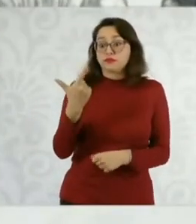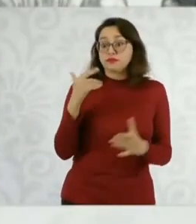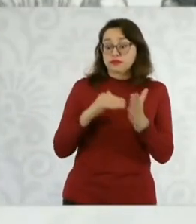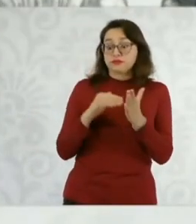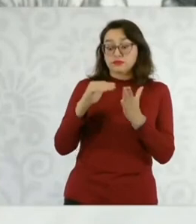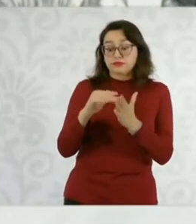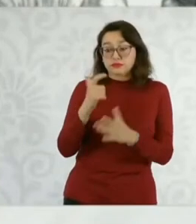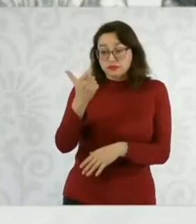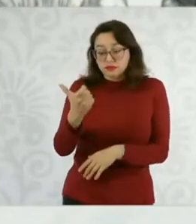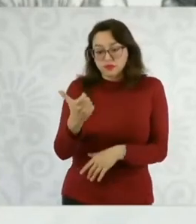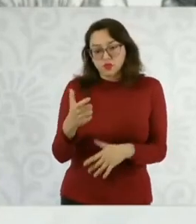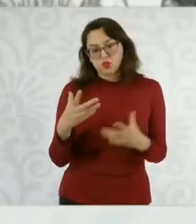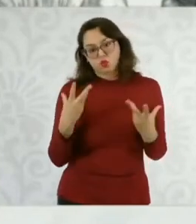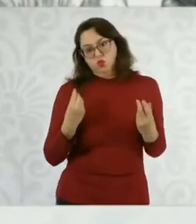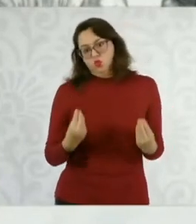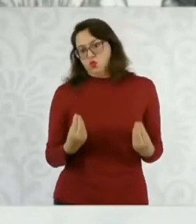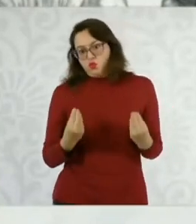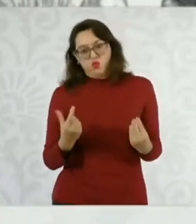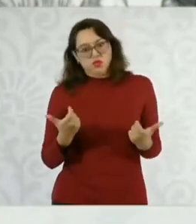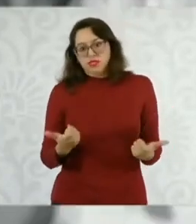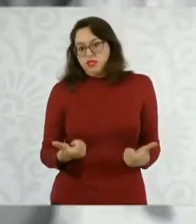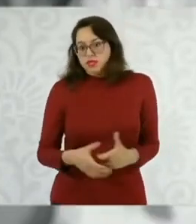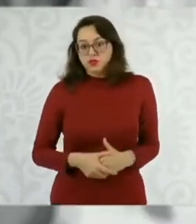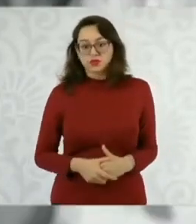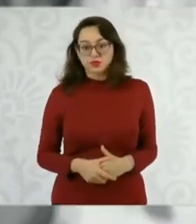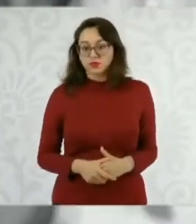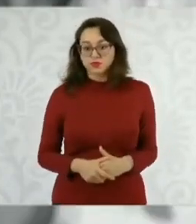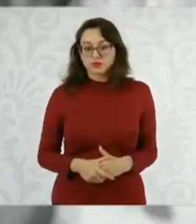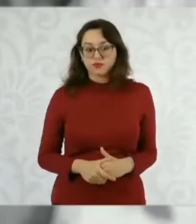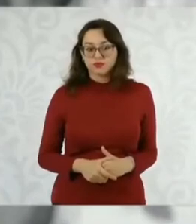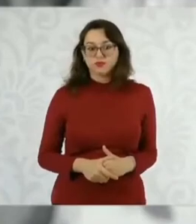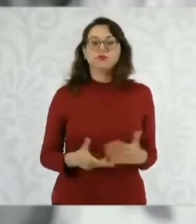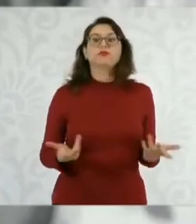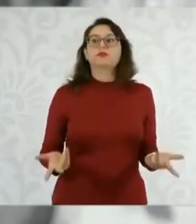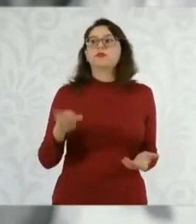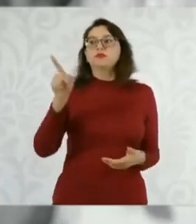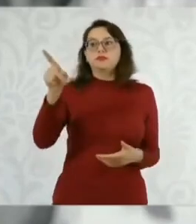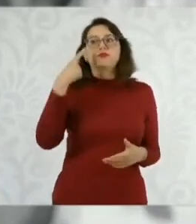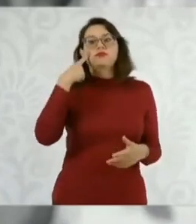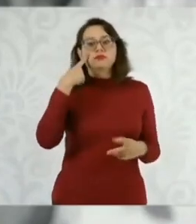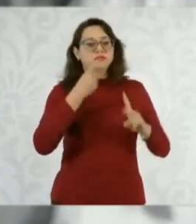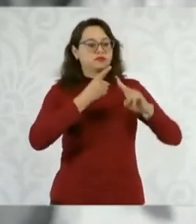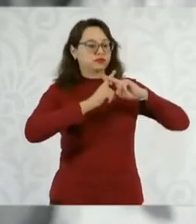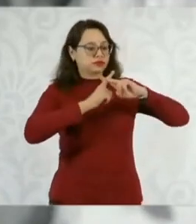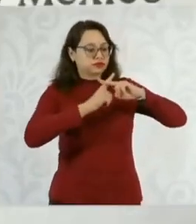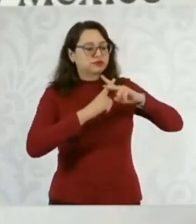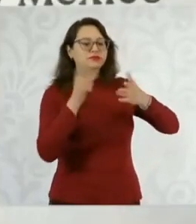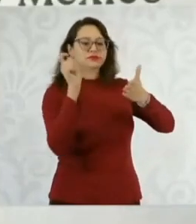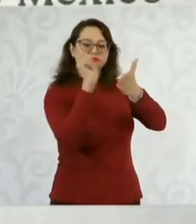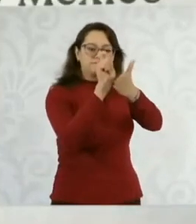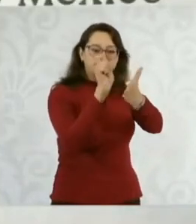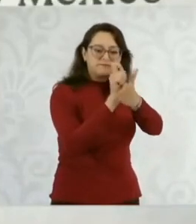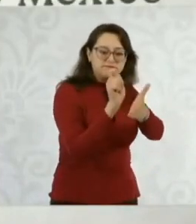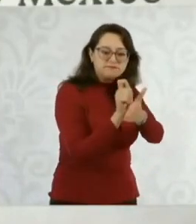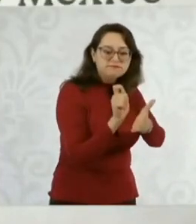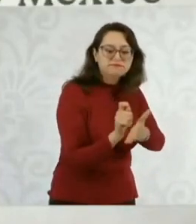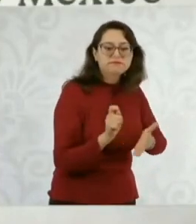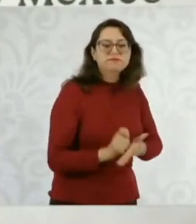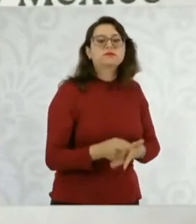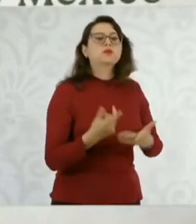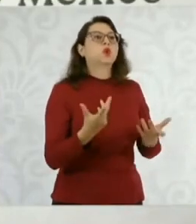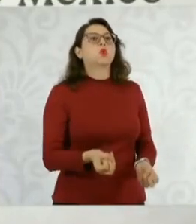pues es mucho dinero, como lo he planteado. Entonces que digan, a ver, pues para capacitación son tantas personas que